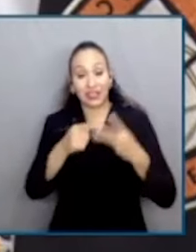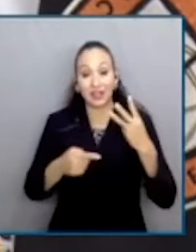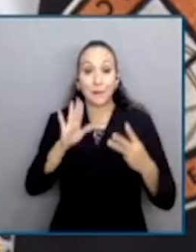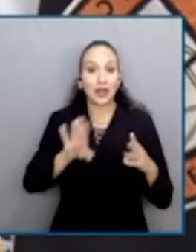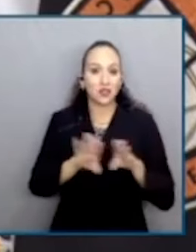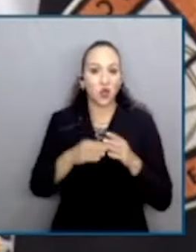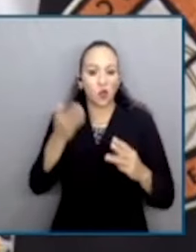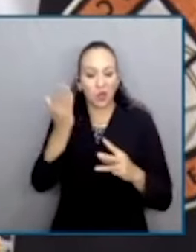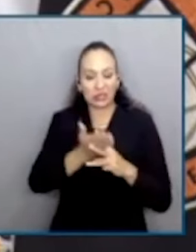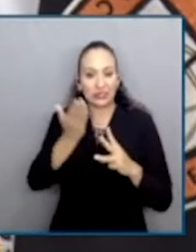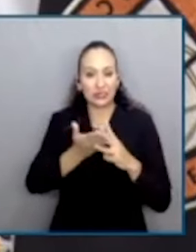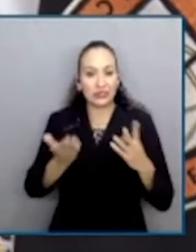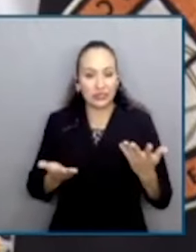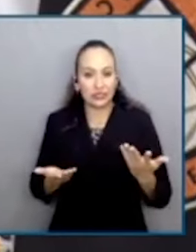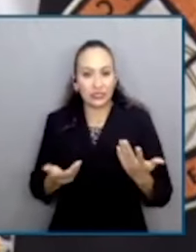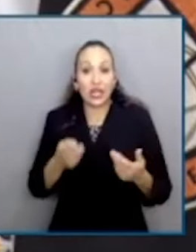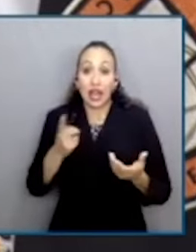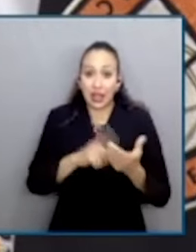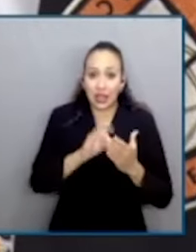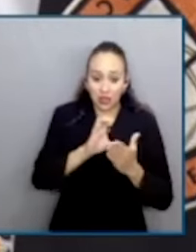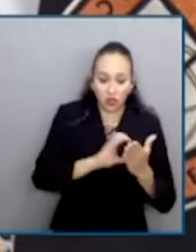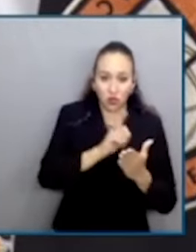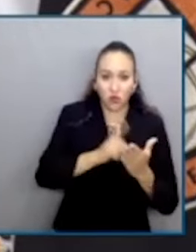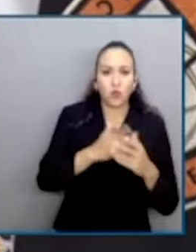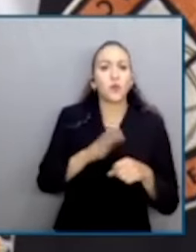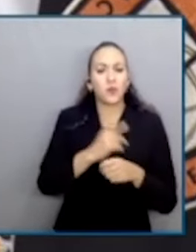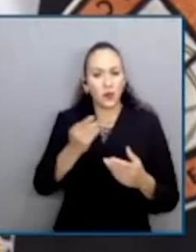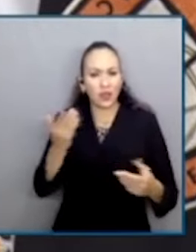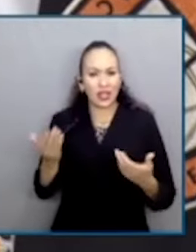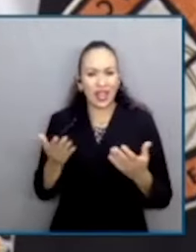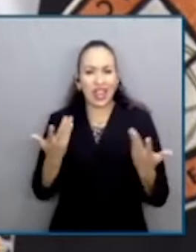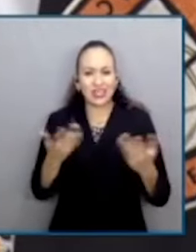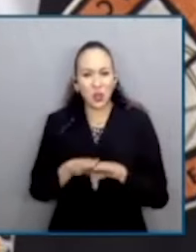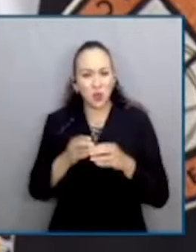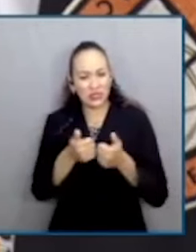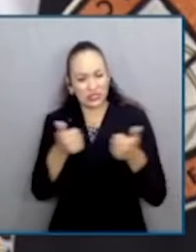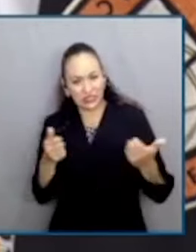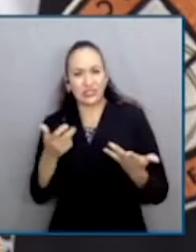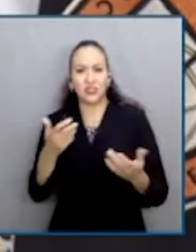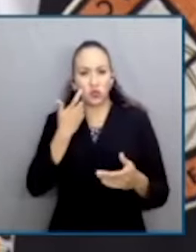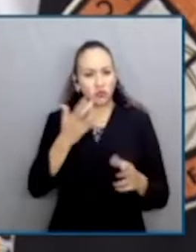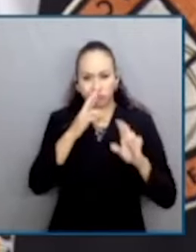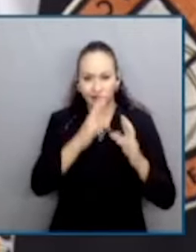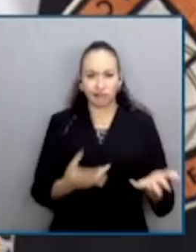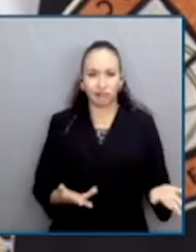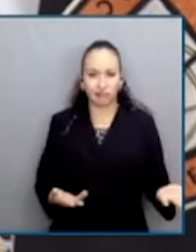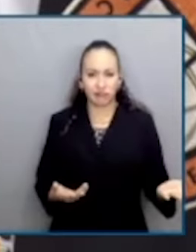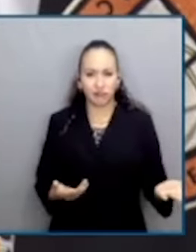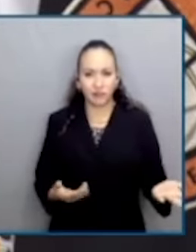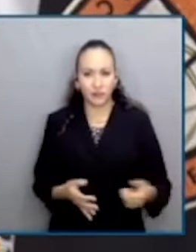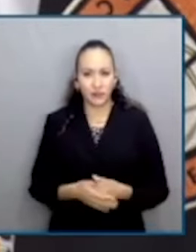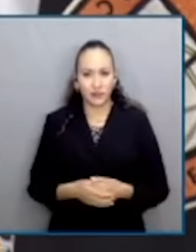democracia. ¿Por qué? Porque hay la intromisión de los otros